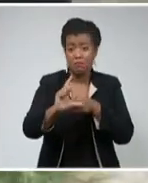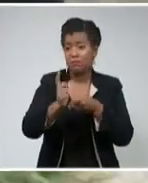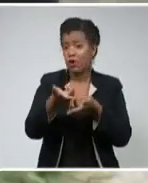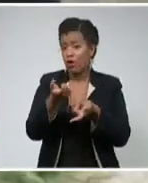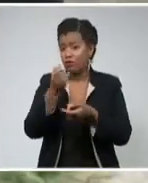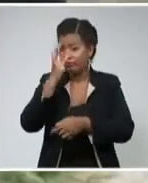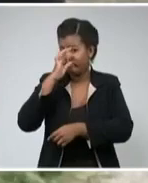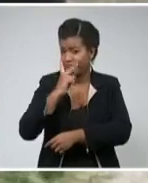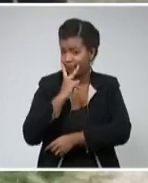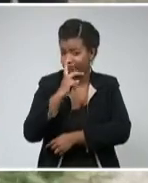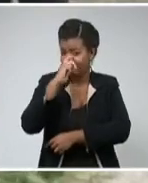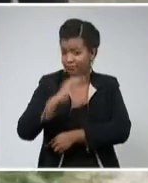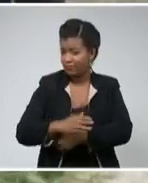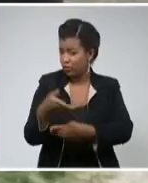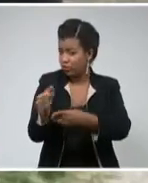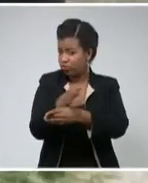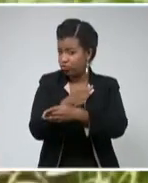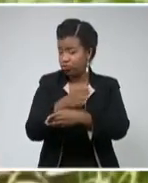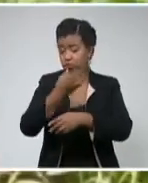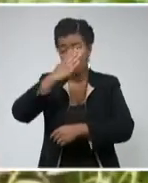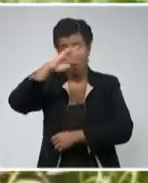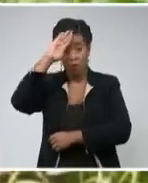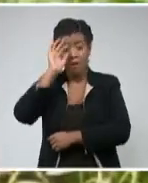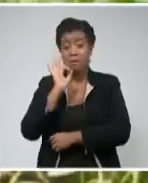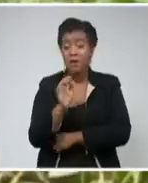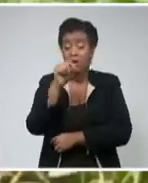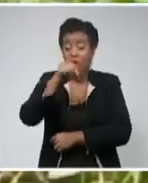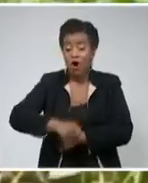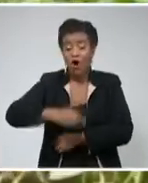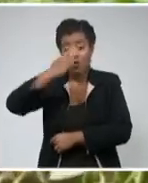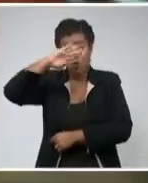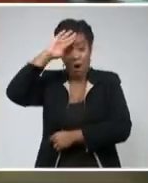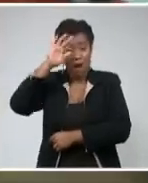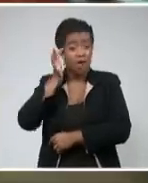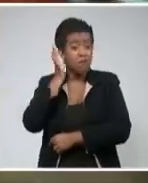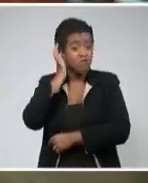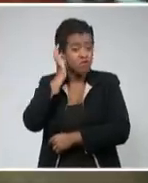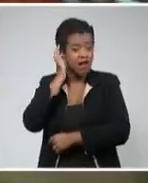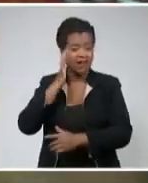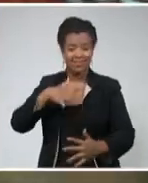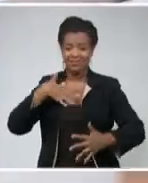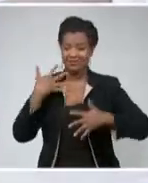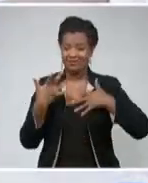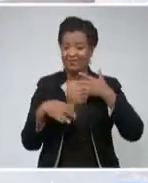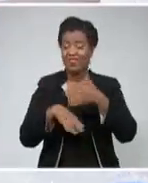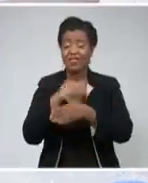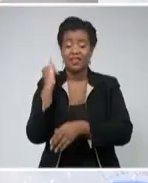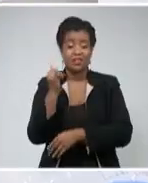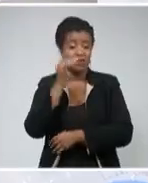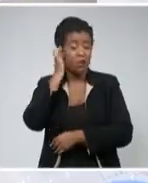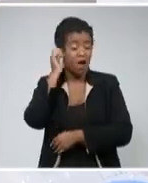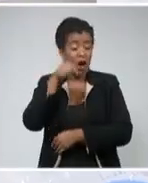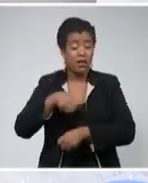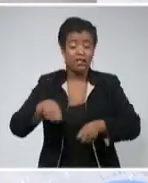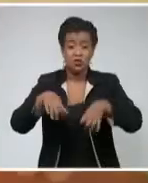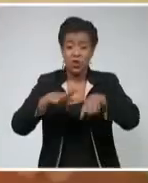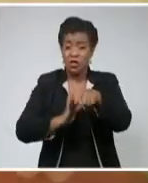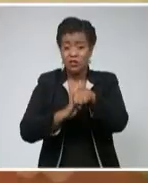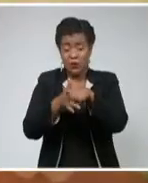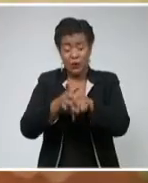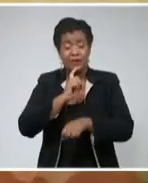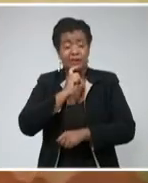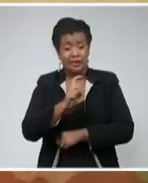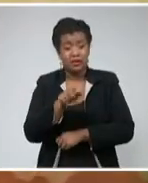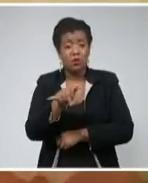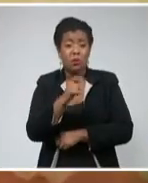libra la nación. Por eso las cubanas celebran con júbilo el Día Internacional de la Mujer, aún en medio de un complejo contexto sanitario y